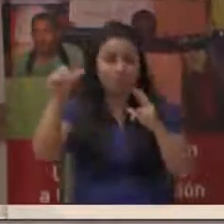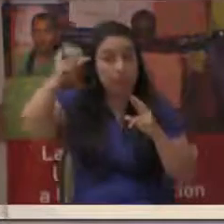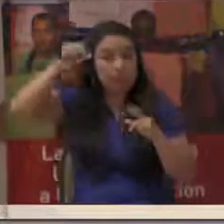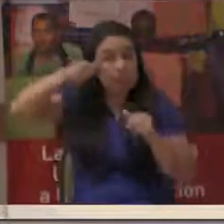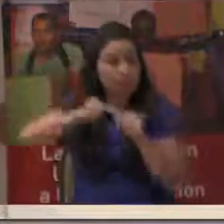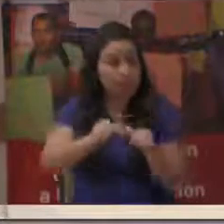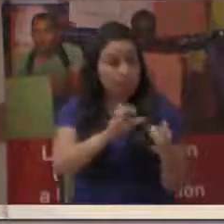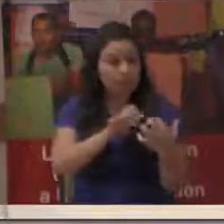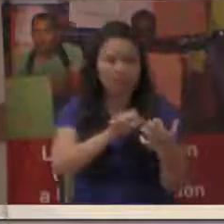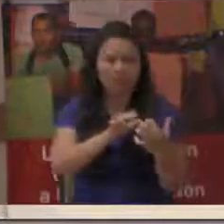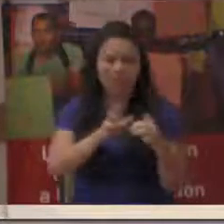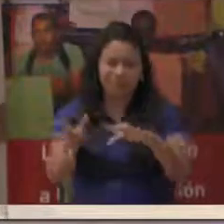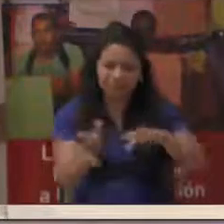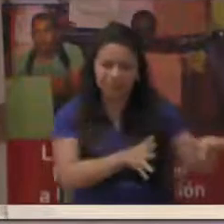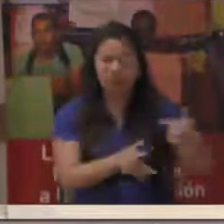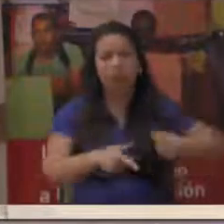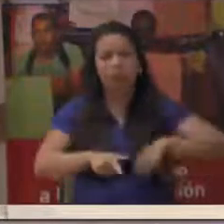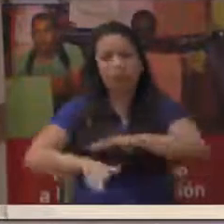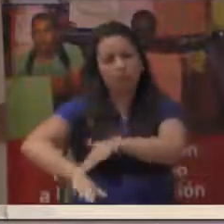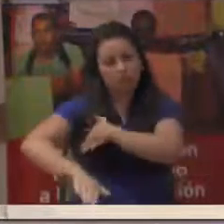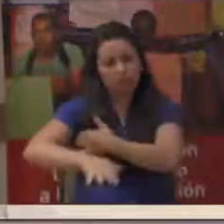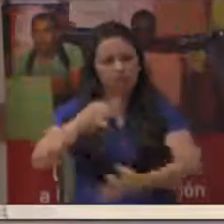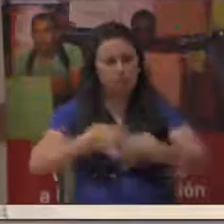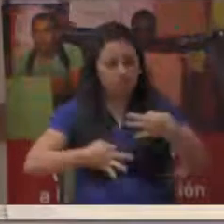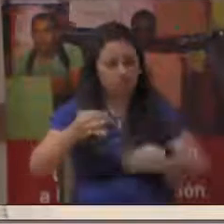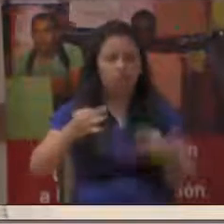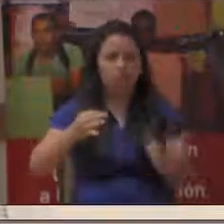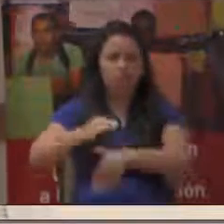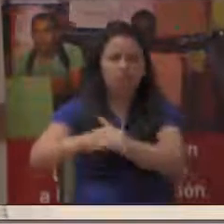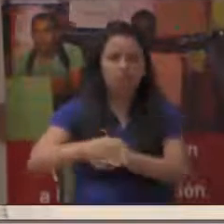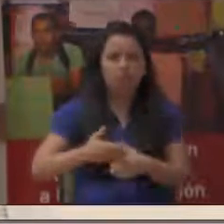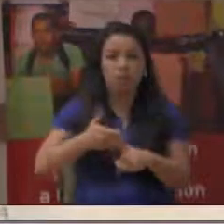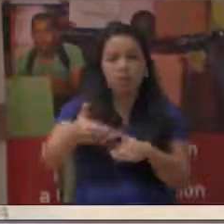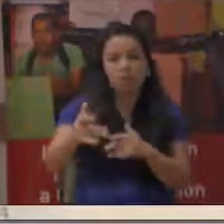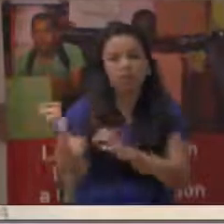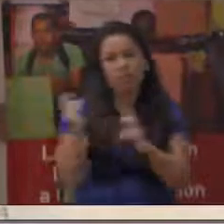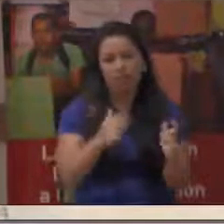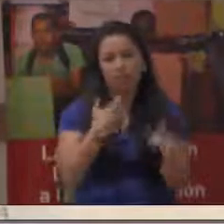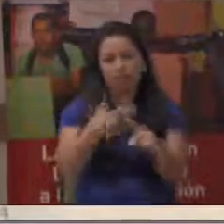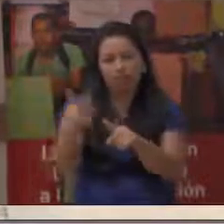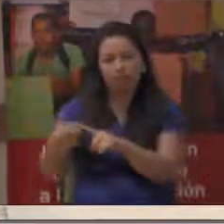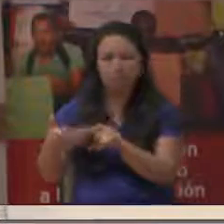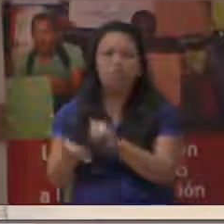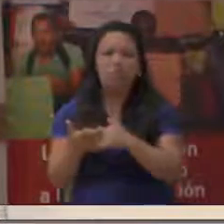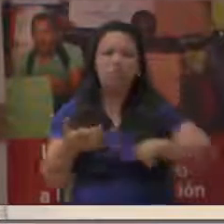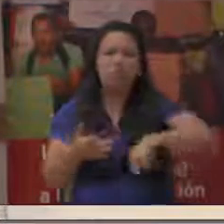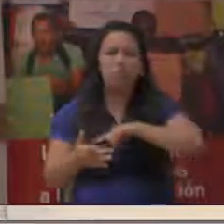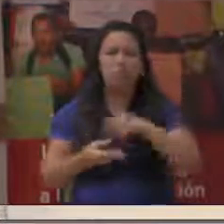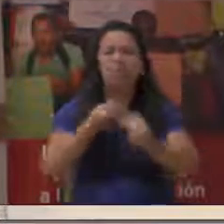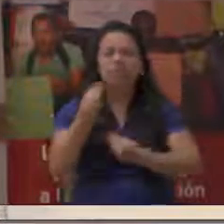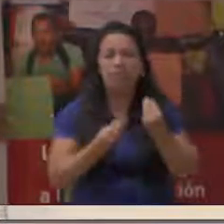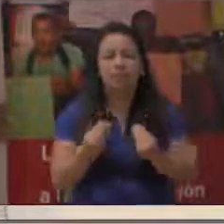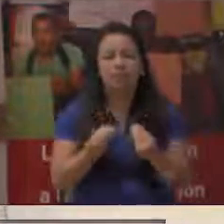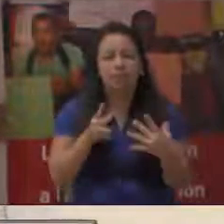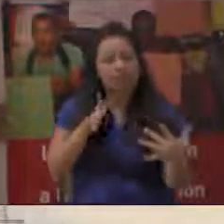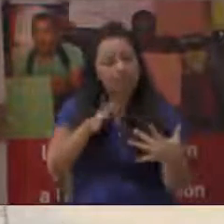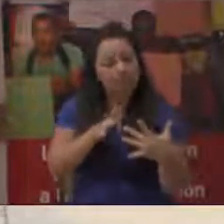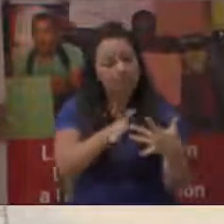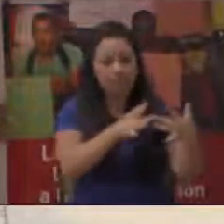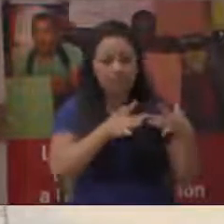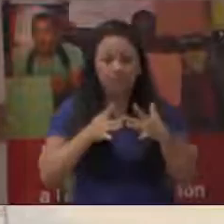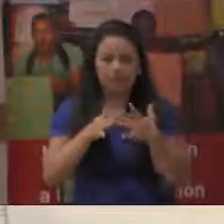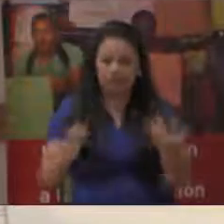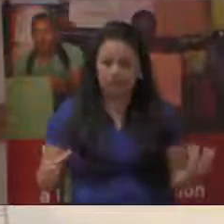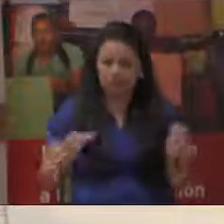con el Ministerio de Justicia, con el Ministerio del Postconflicto, para asegurar que este sea un ejercicio de armonización, de